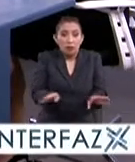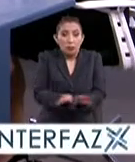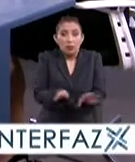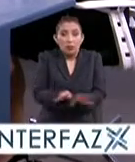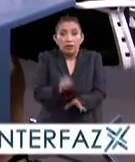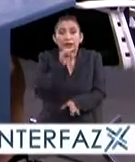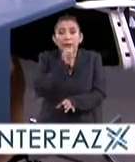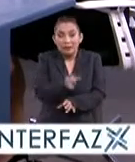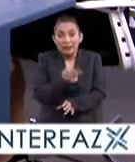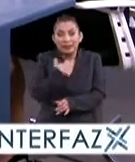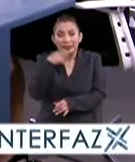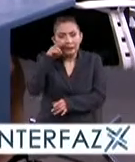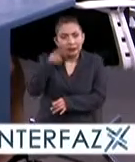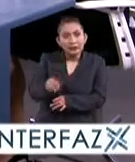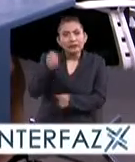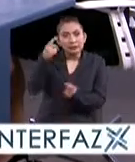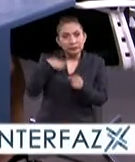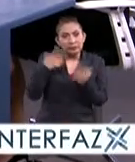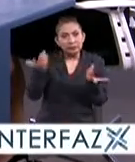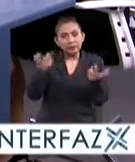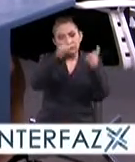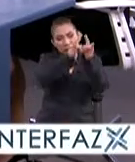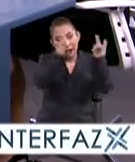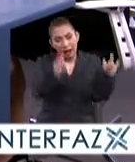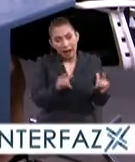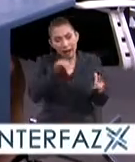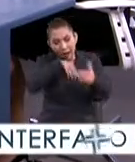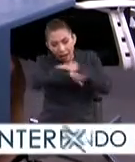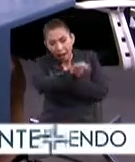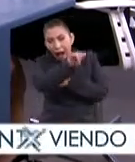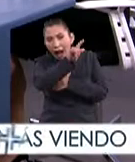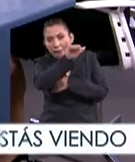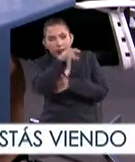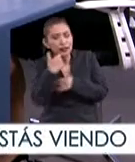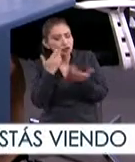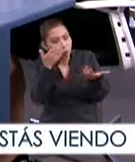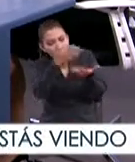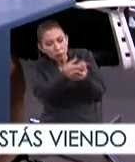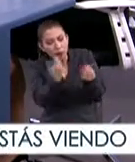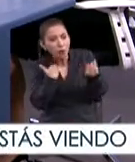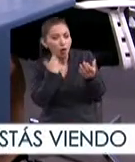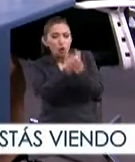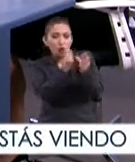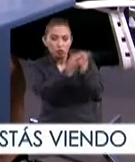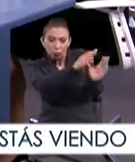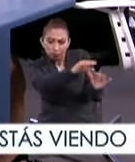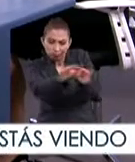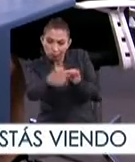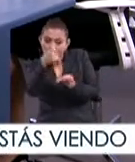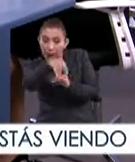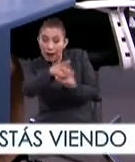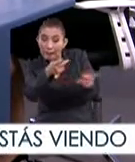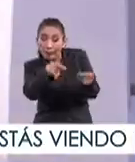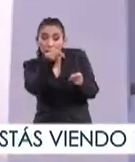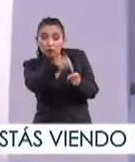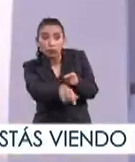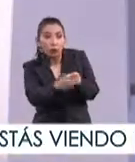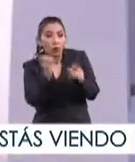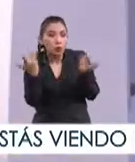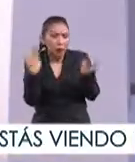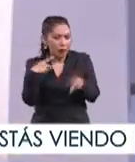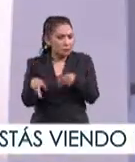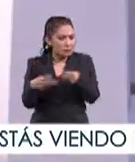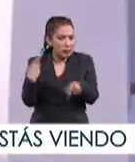nosotros también en lo mismo con unos albergues hemos organizado curso de formación para prepararlo en el